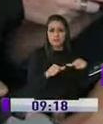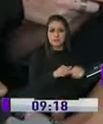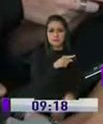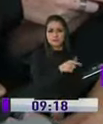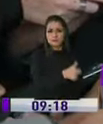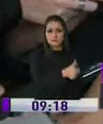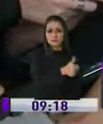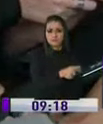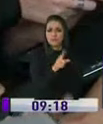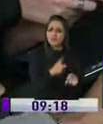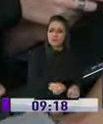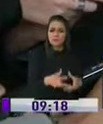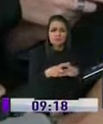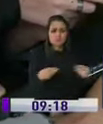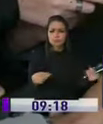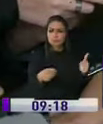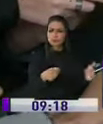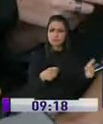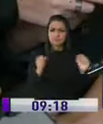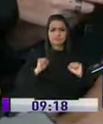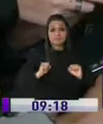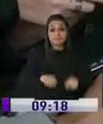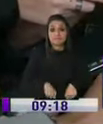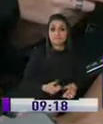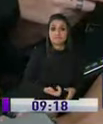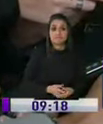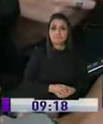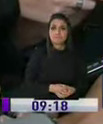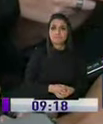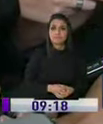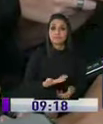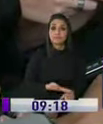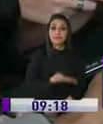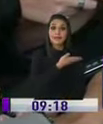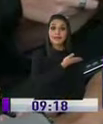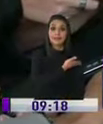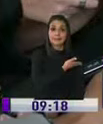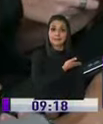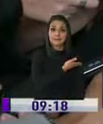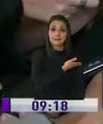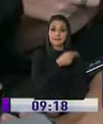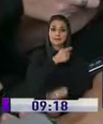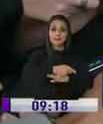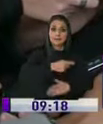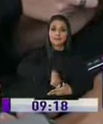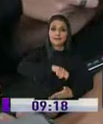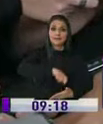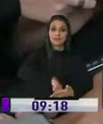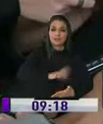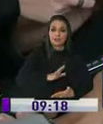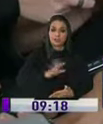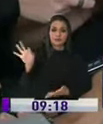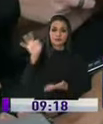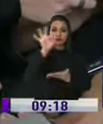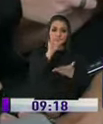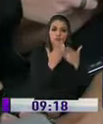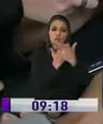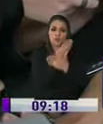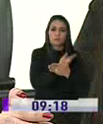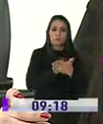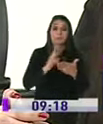sido subsanados en sede administrativa antes de la suscripción del decreto ejecutivo. Es por eso era la